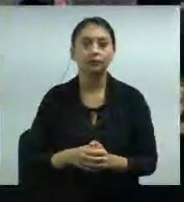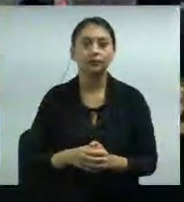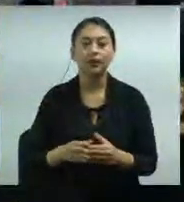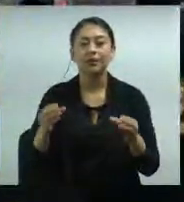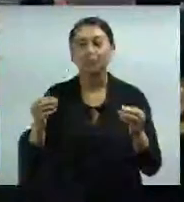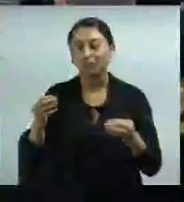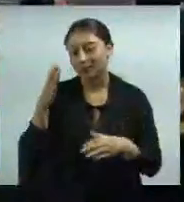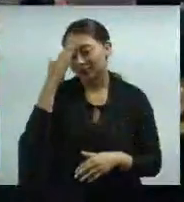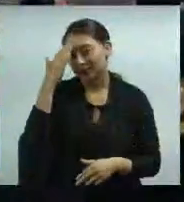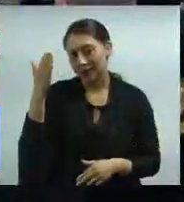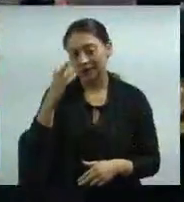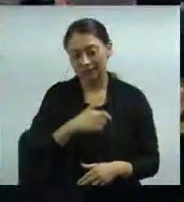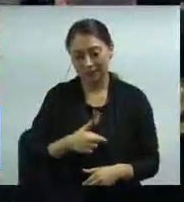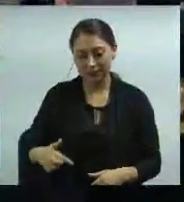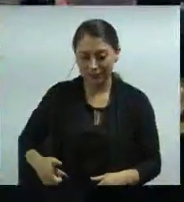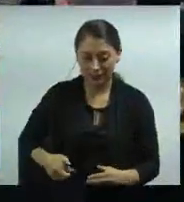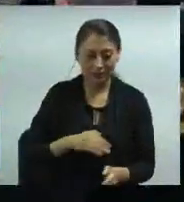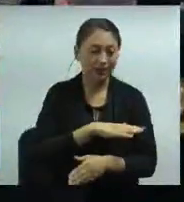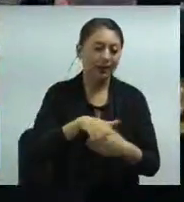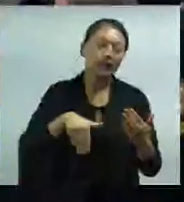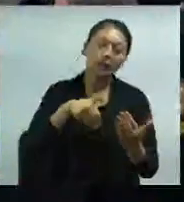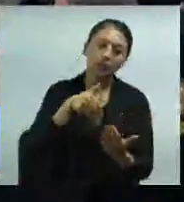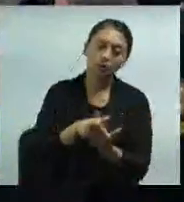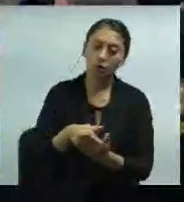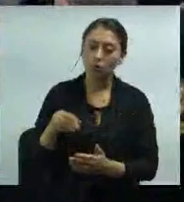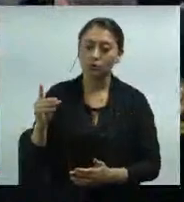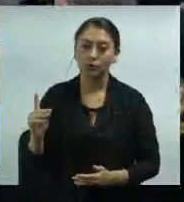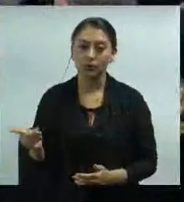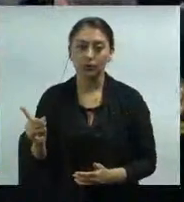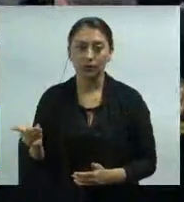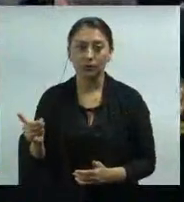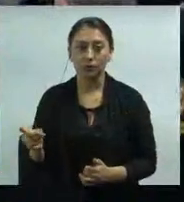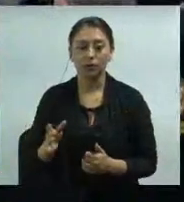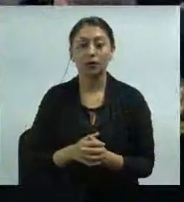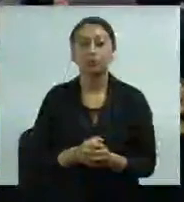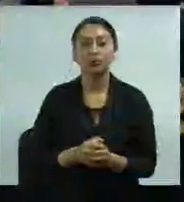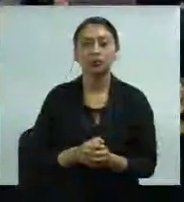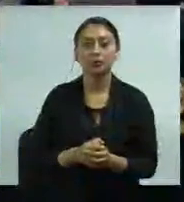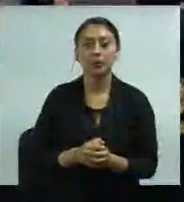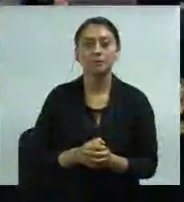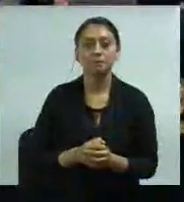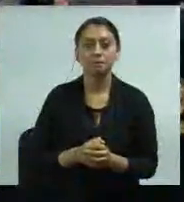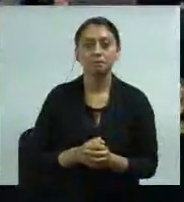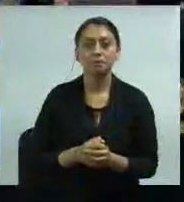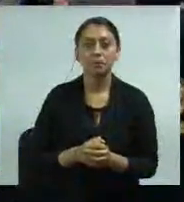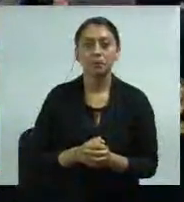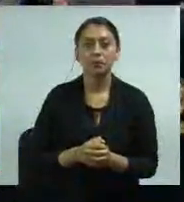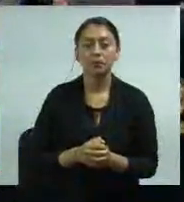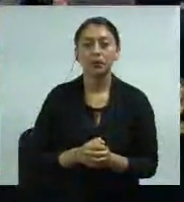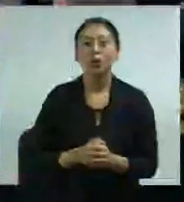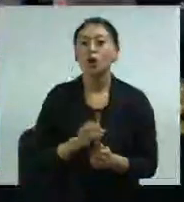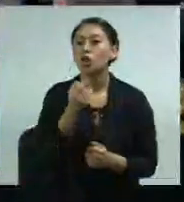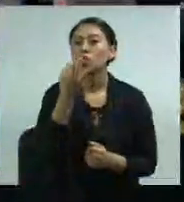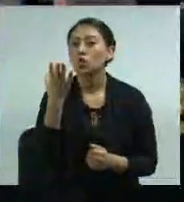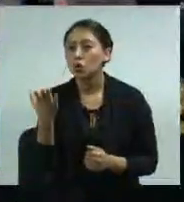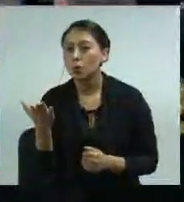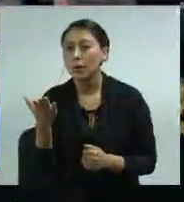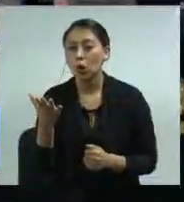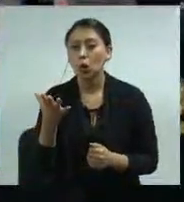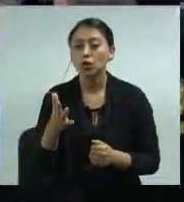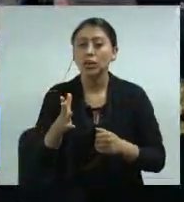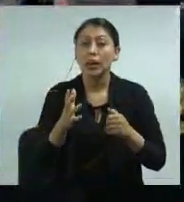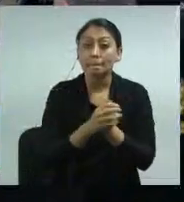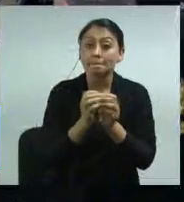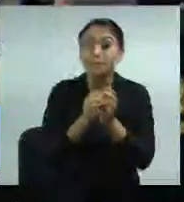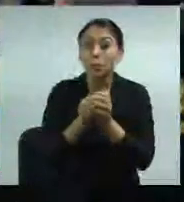Muchas gracias, señor presidente, distinguidos colegas. Quisiera tal vez darle unas cifras un poco alarmantes